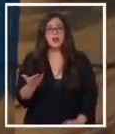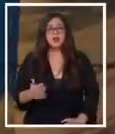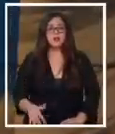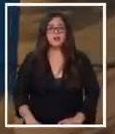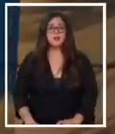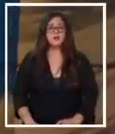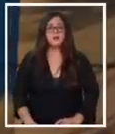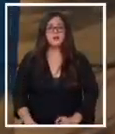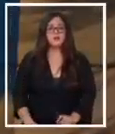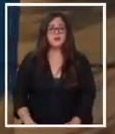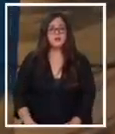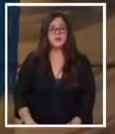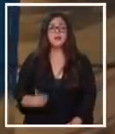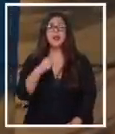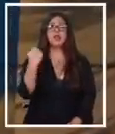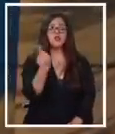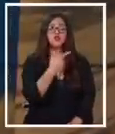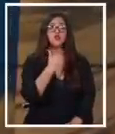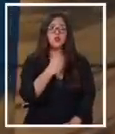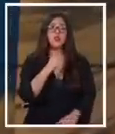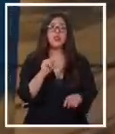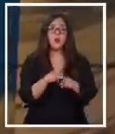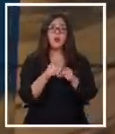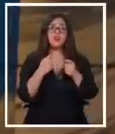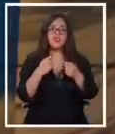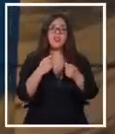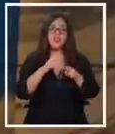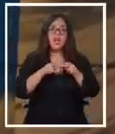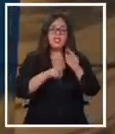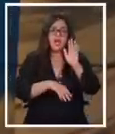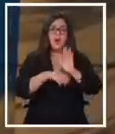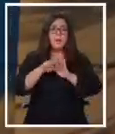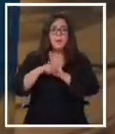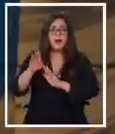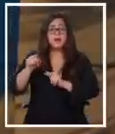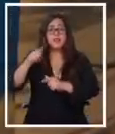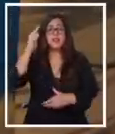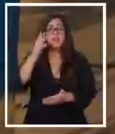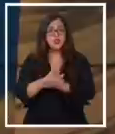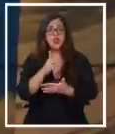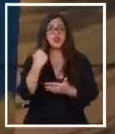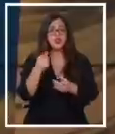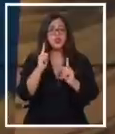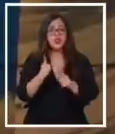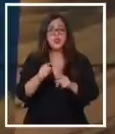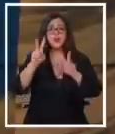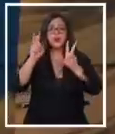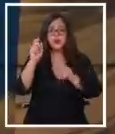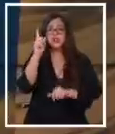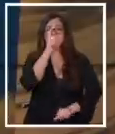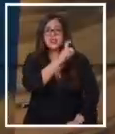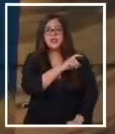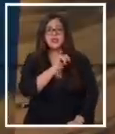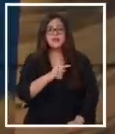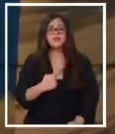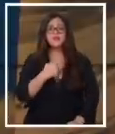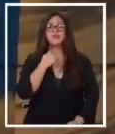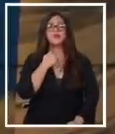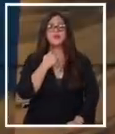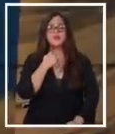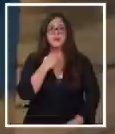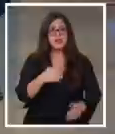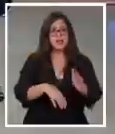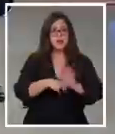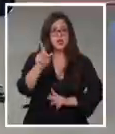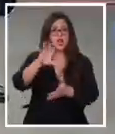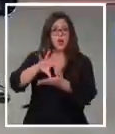mira siempre nos gustaría poder hacer más las decisiones que tenemos que tomar respecto un tema tan complejo y que está afectando a la